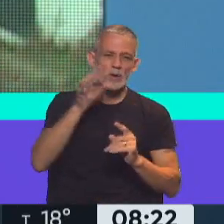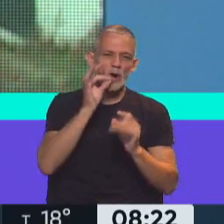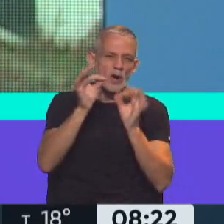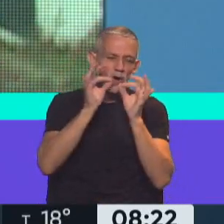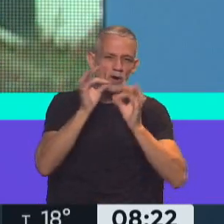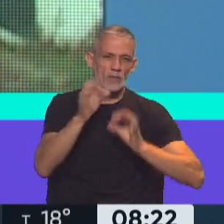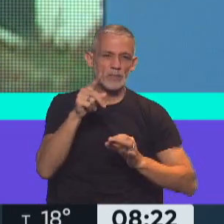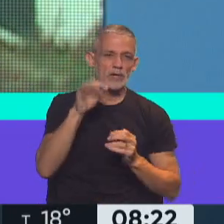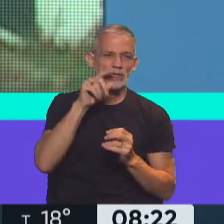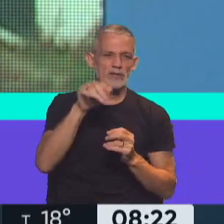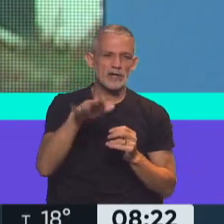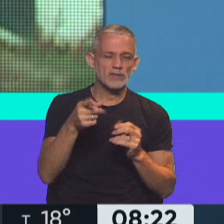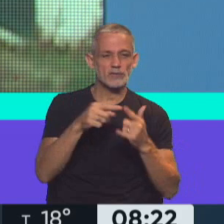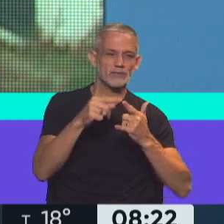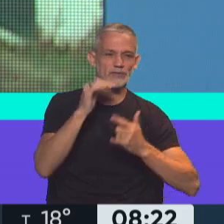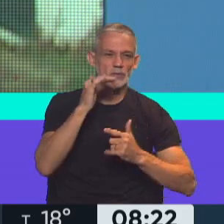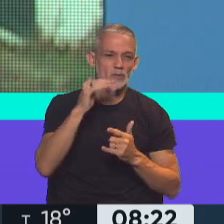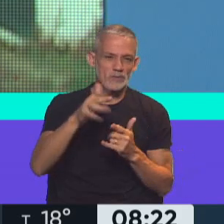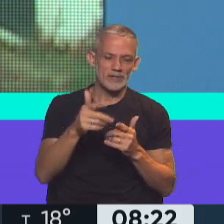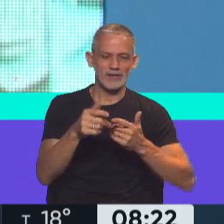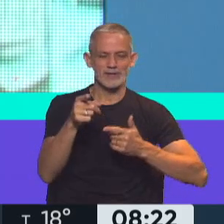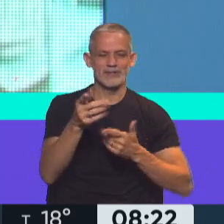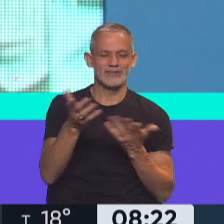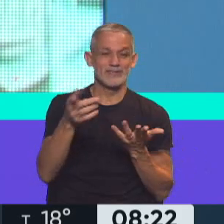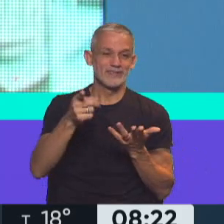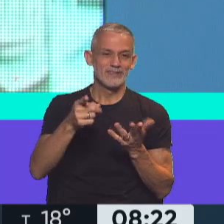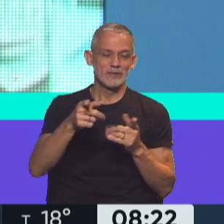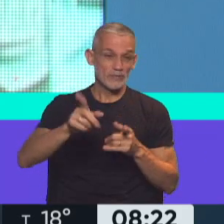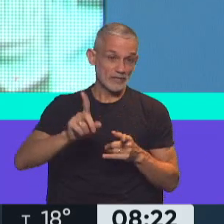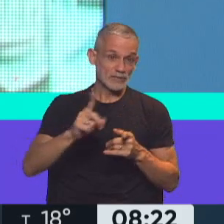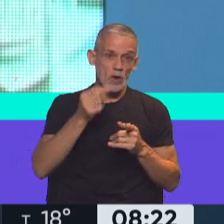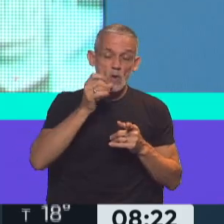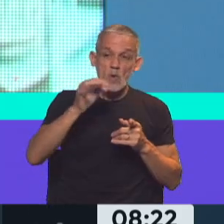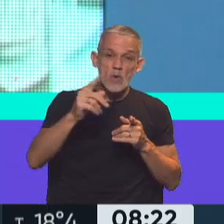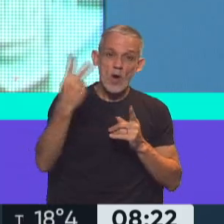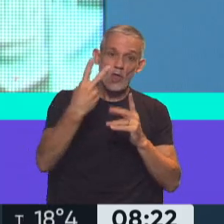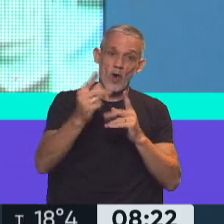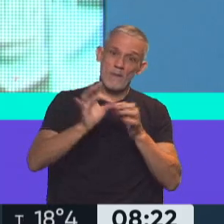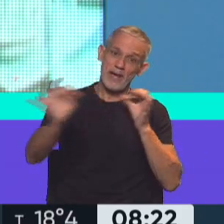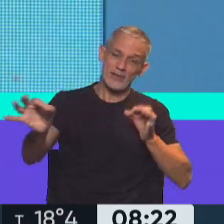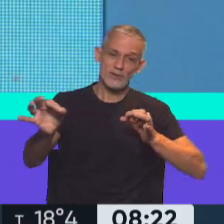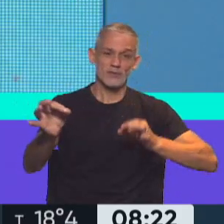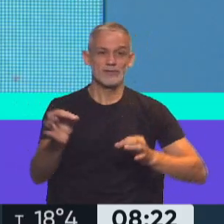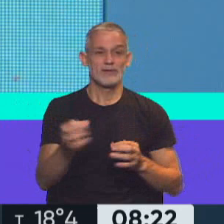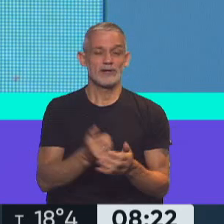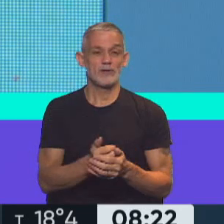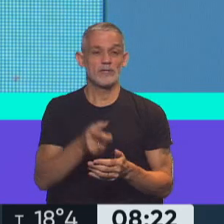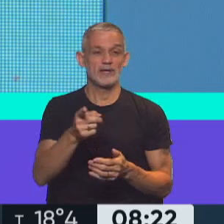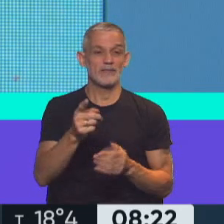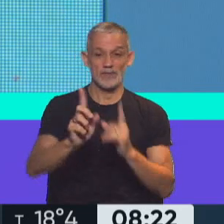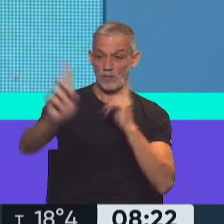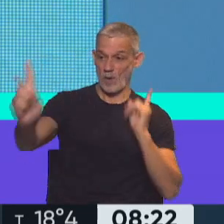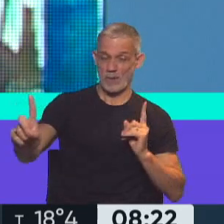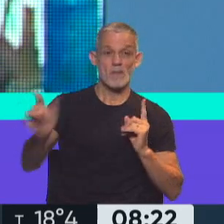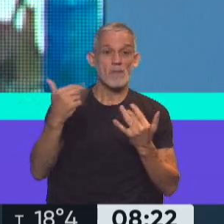gotitas pequeñas que al principio decíamos son gotas grandes, entonces necesitas estar a menos de 2 metros de distancia de otra persona para